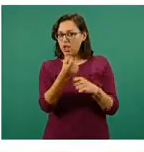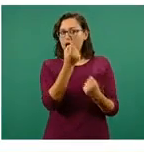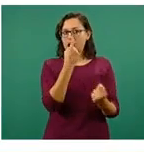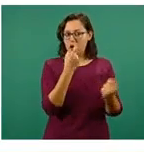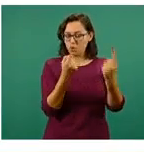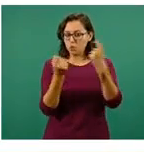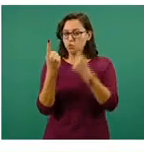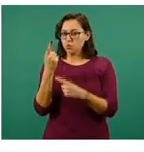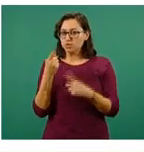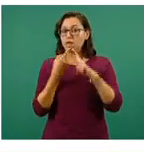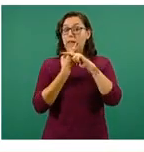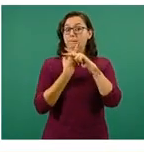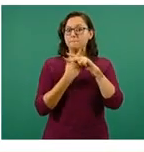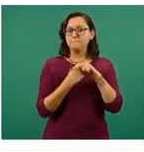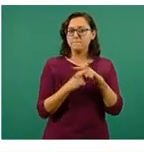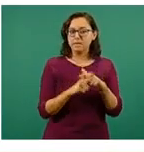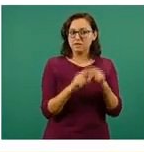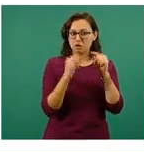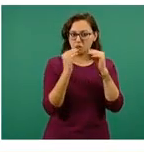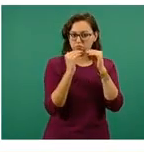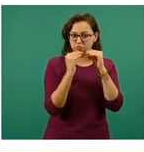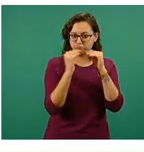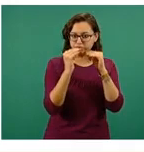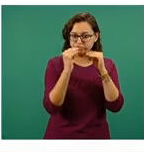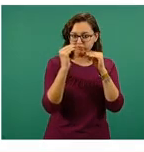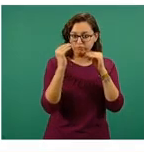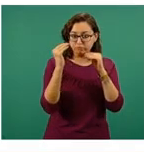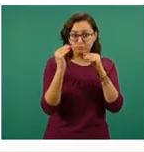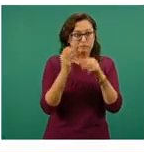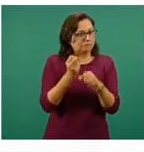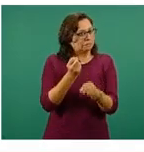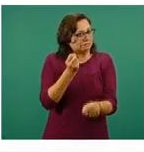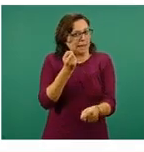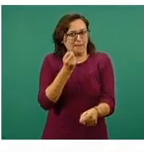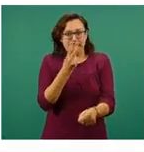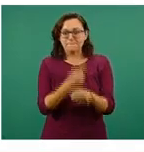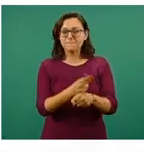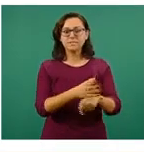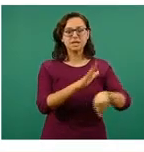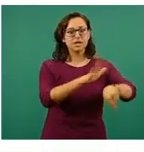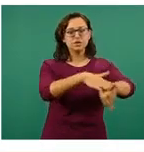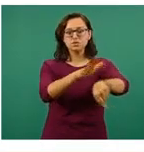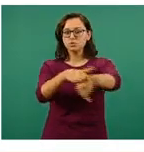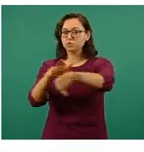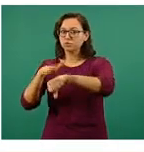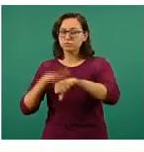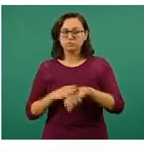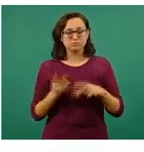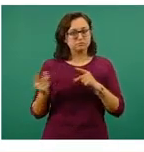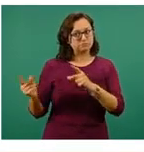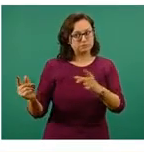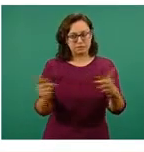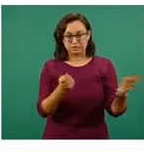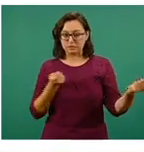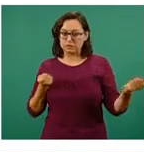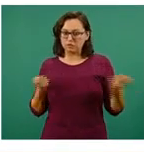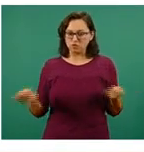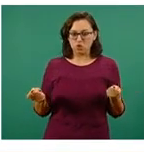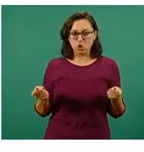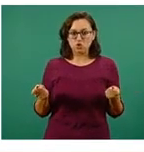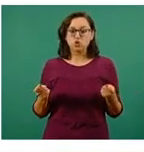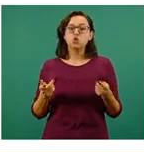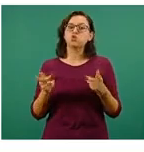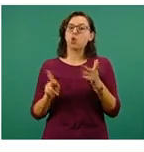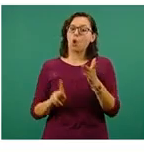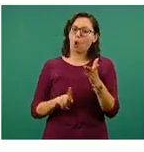que de forma temprana pudiéramos actuar en conjunto, sociedad y gobierno, para reducir de nuevo o para